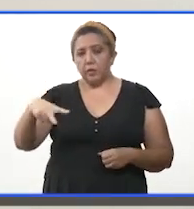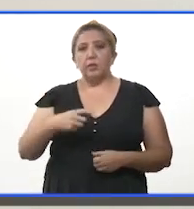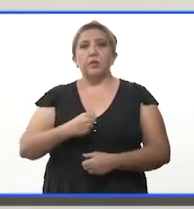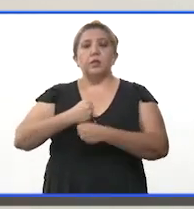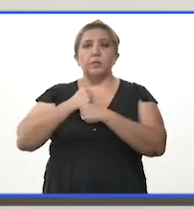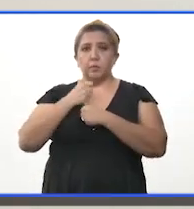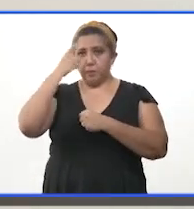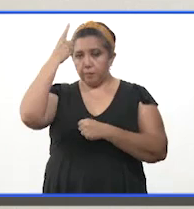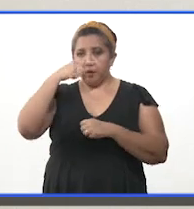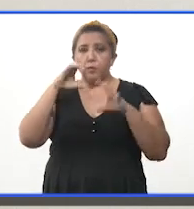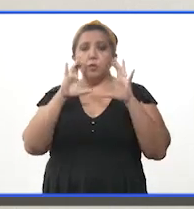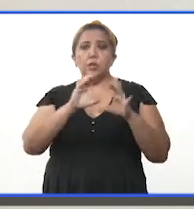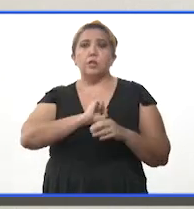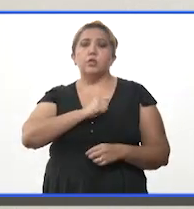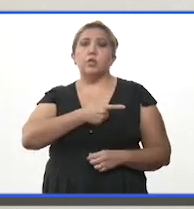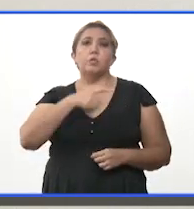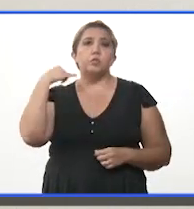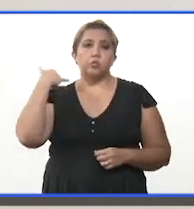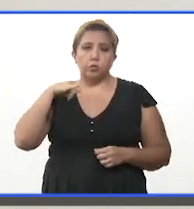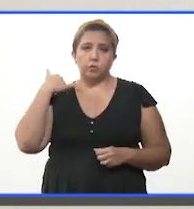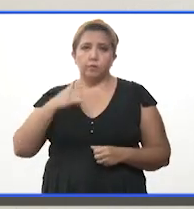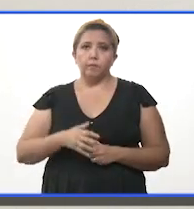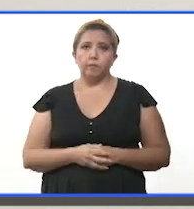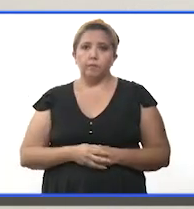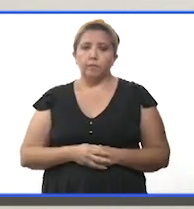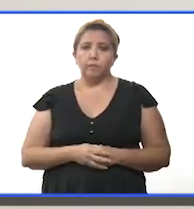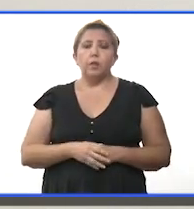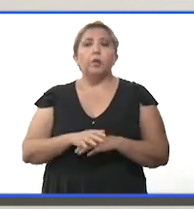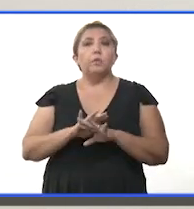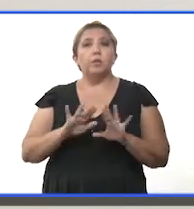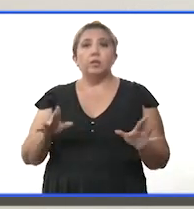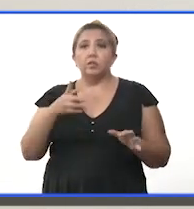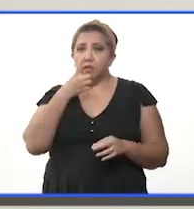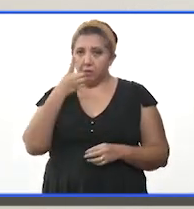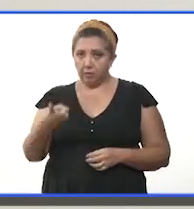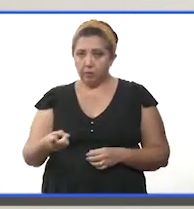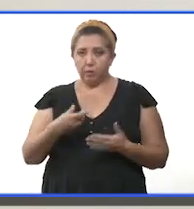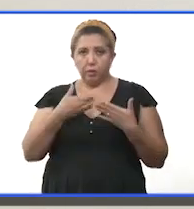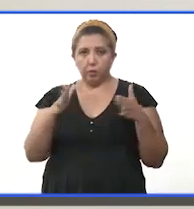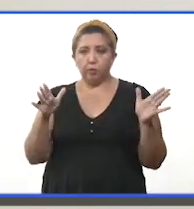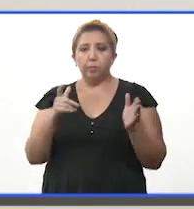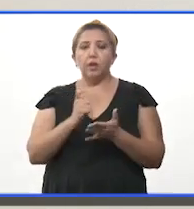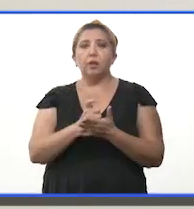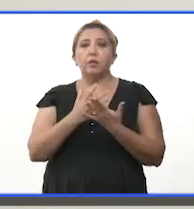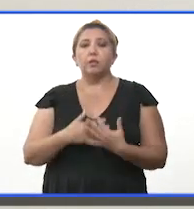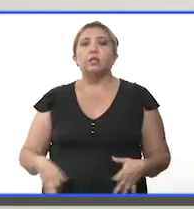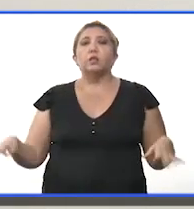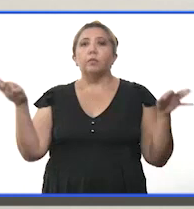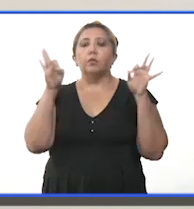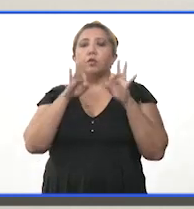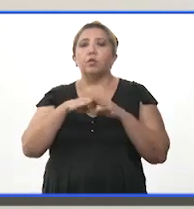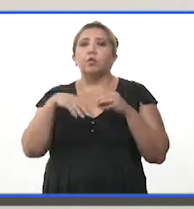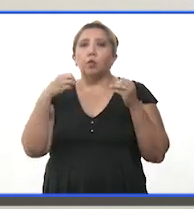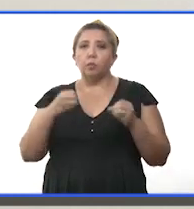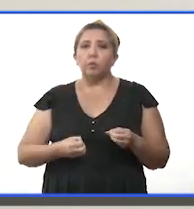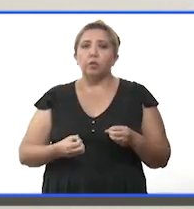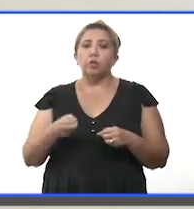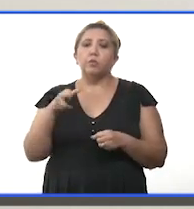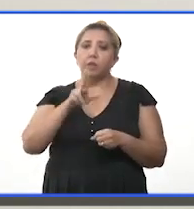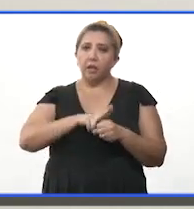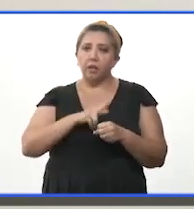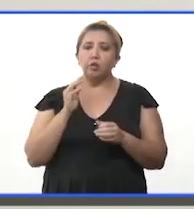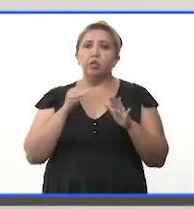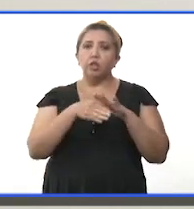Fuerzas Armadas para cuidar la salud de los yucatecos. Como se ha informado, en la reapertura económica los datos más importantes son la